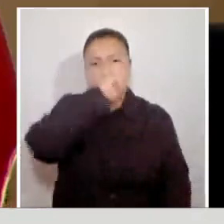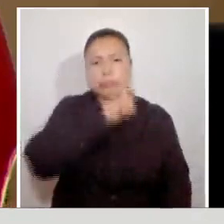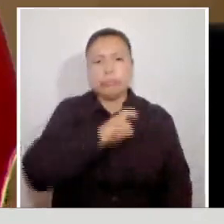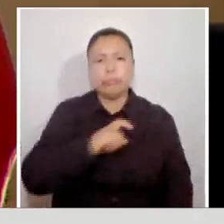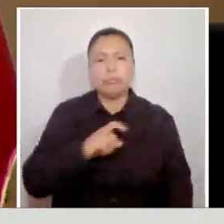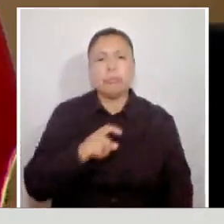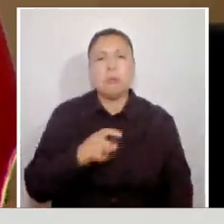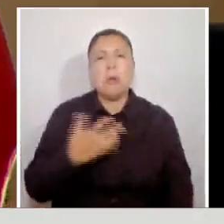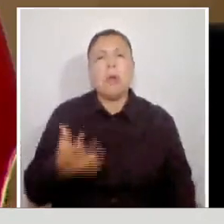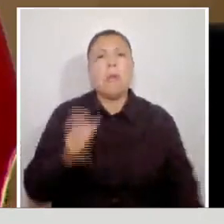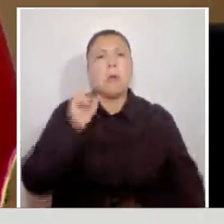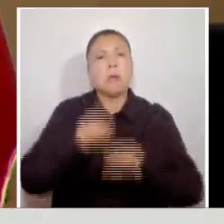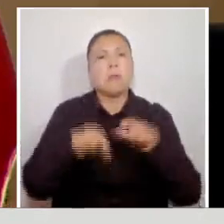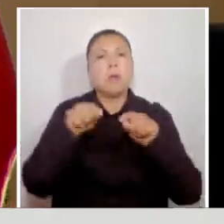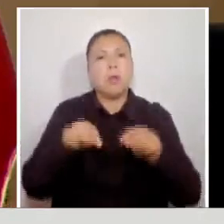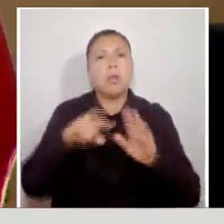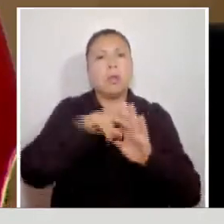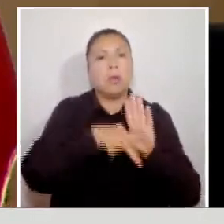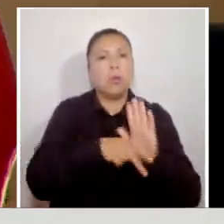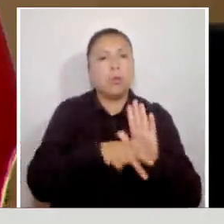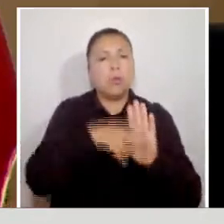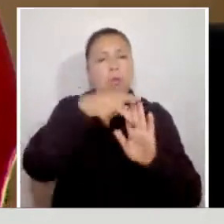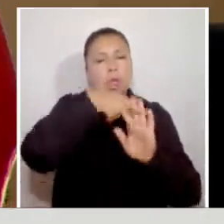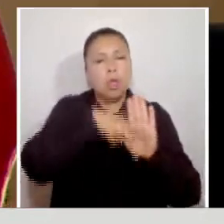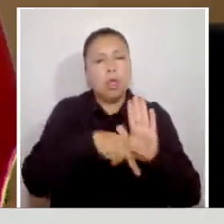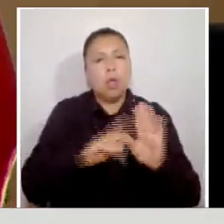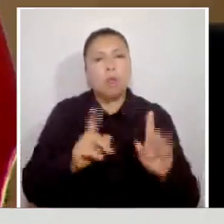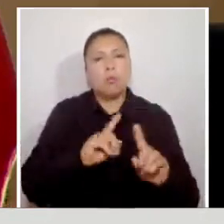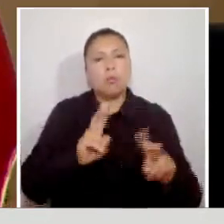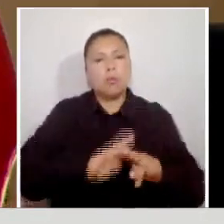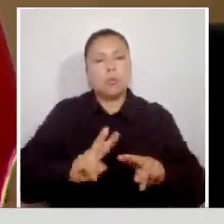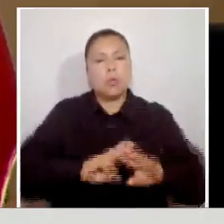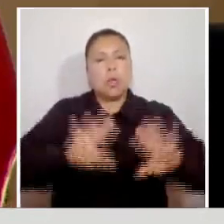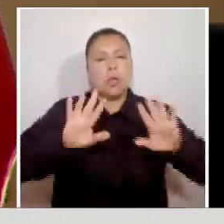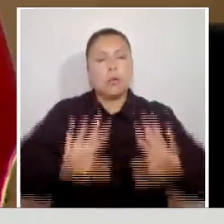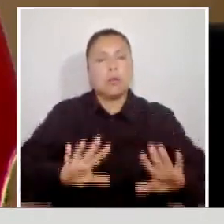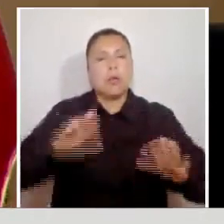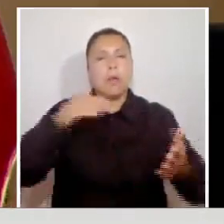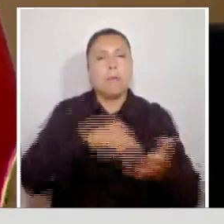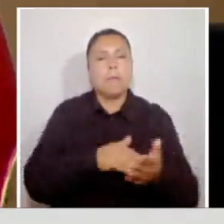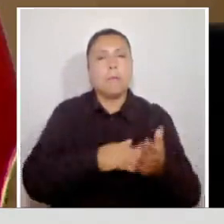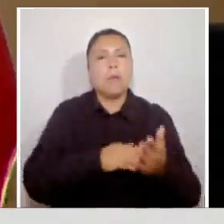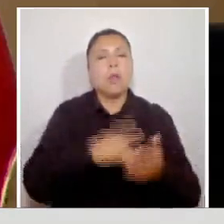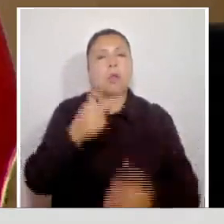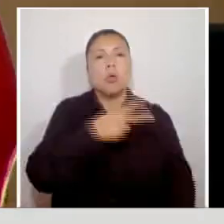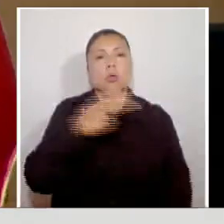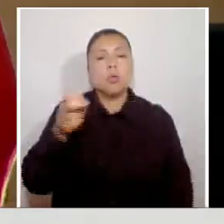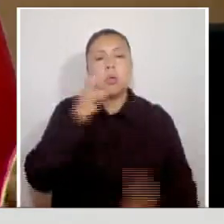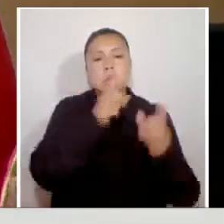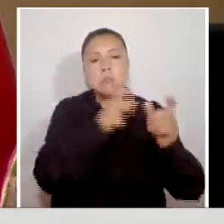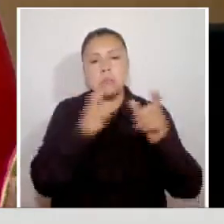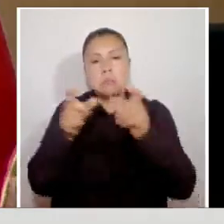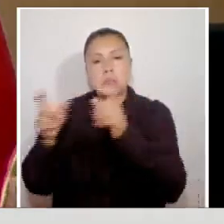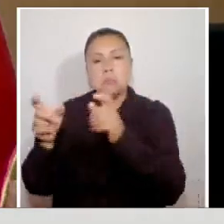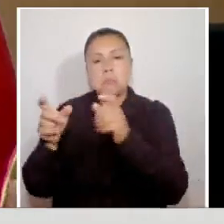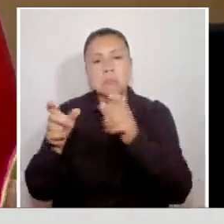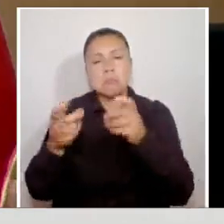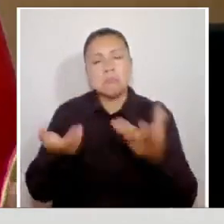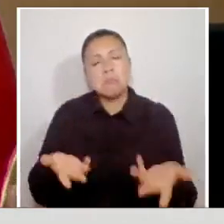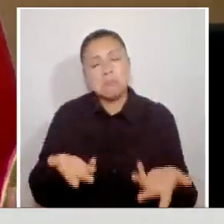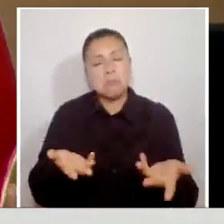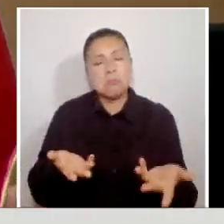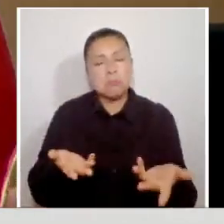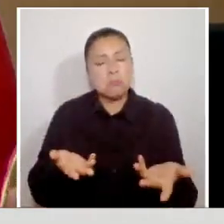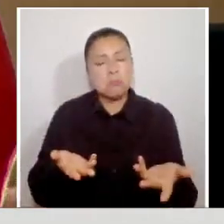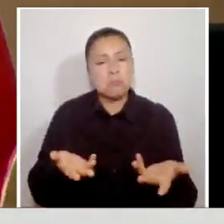Norma una sería que no se realizarían las 10200 fiscalizaciones que es que